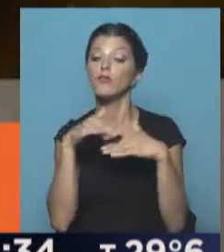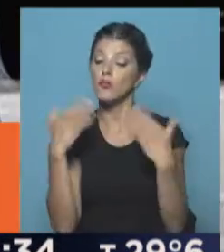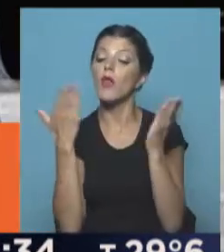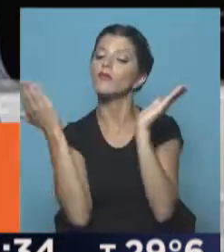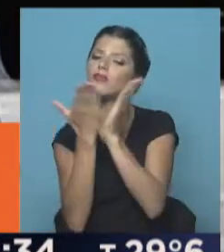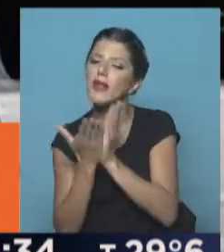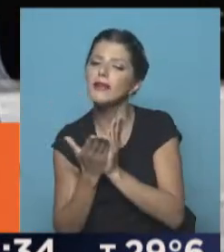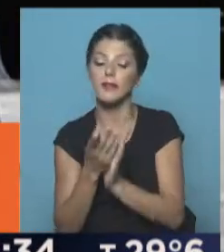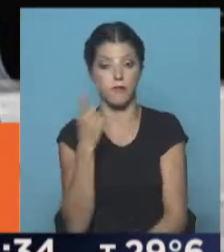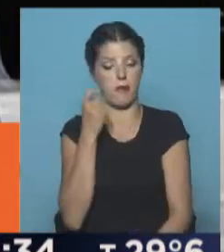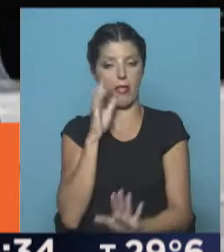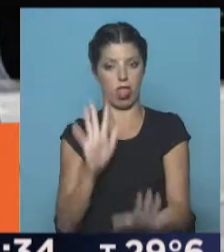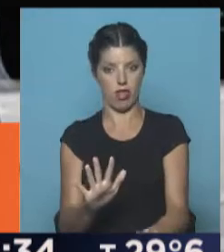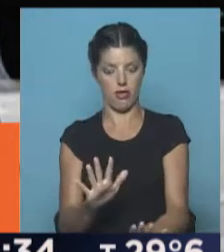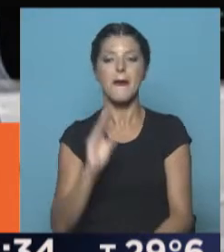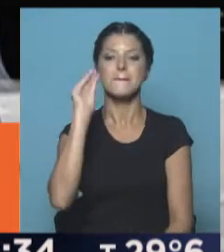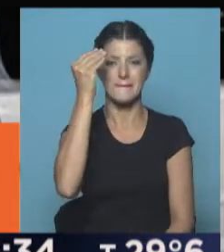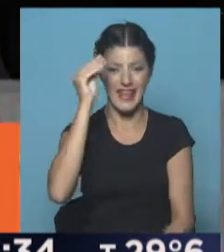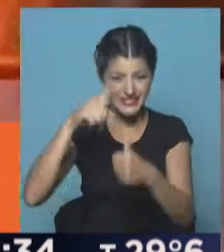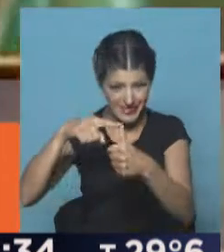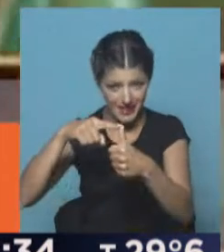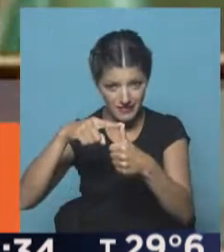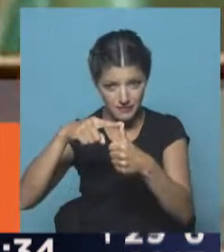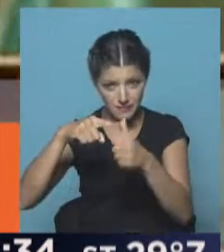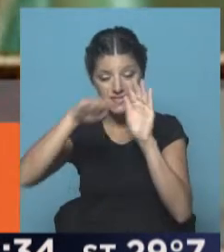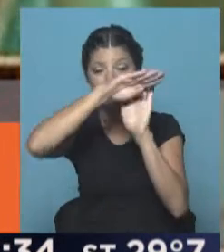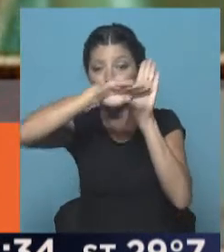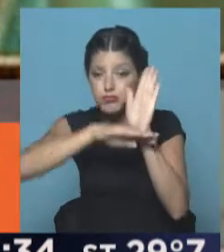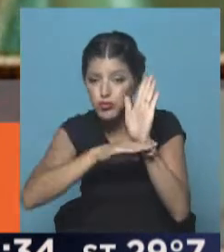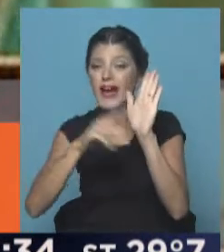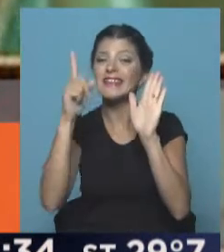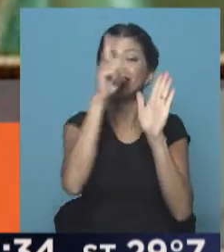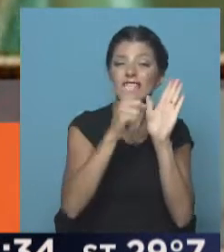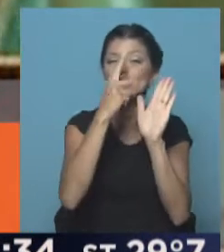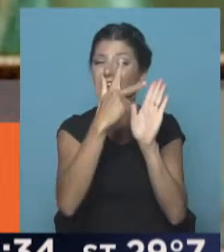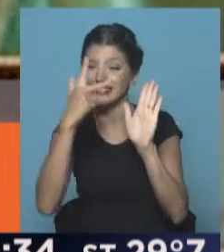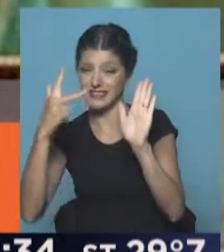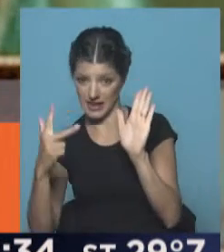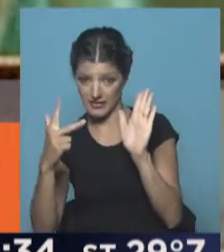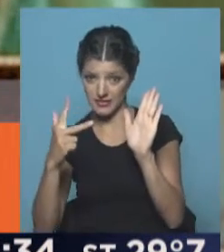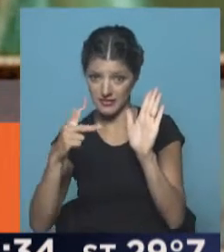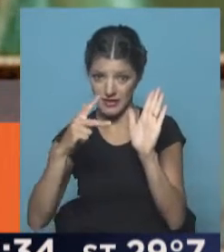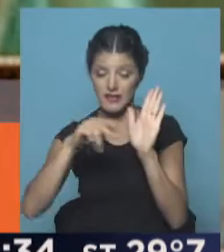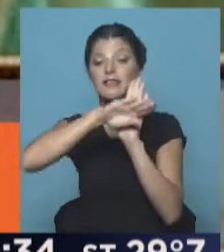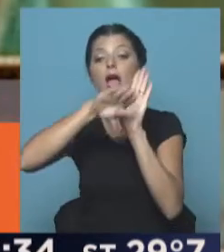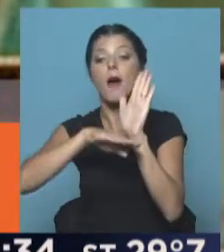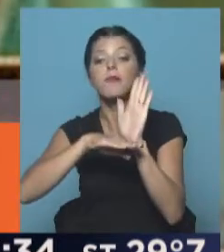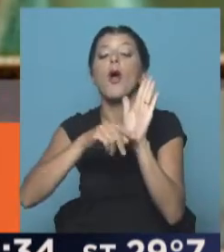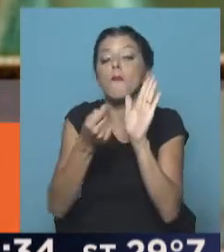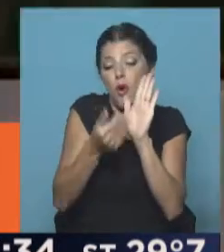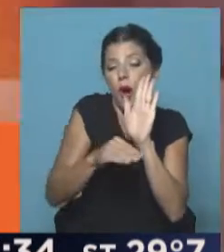da sorpresas. Brasil ocupa el escaño 133, apenas superado por Chile y por